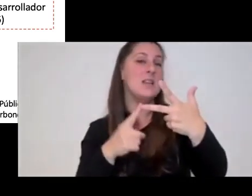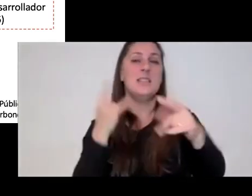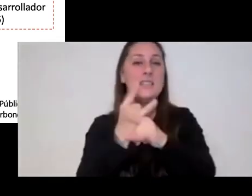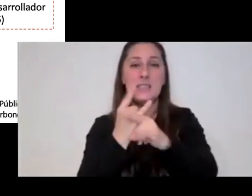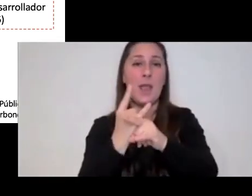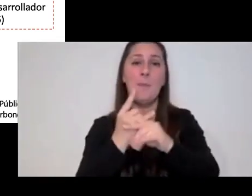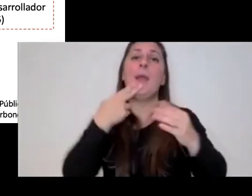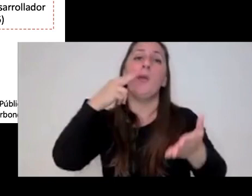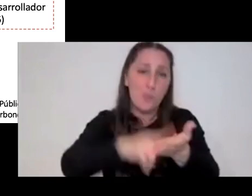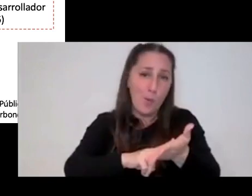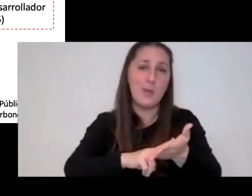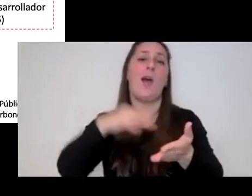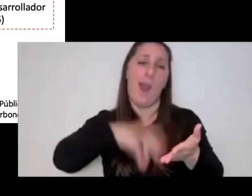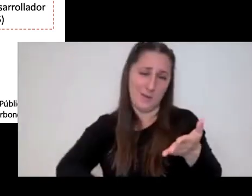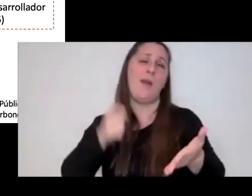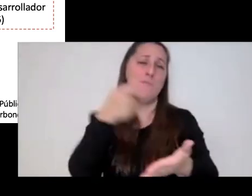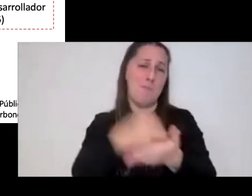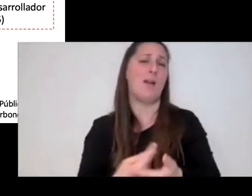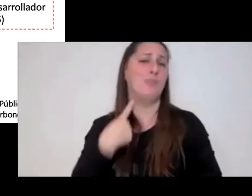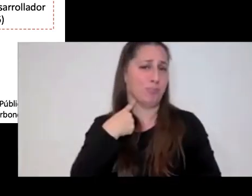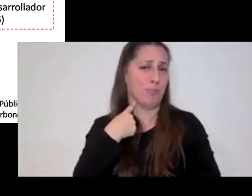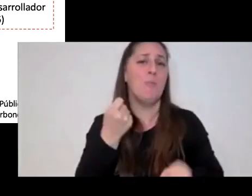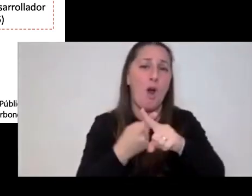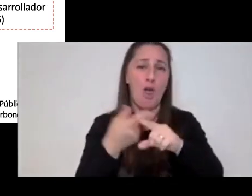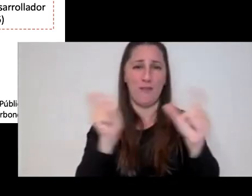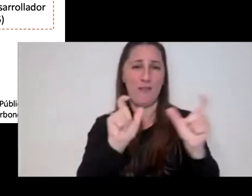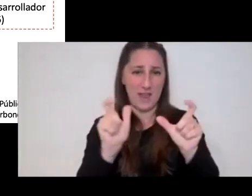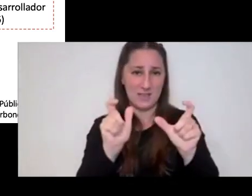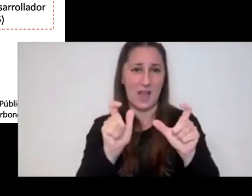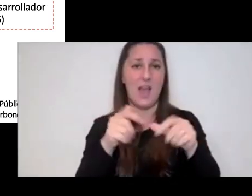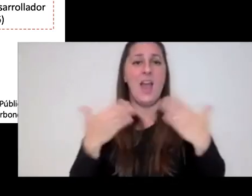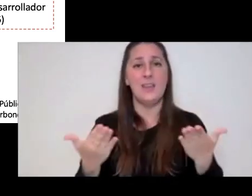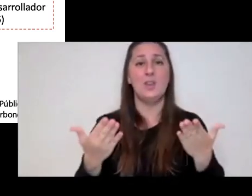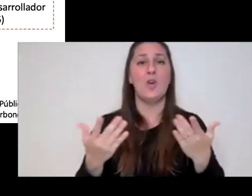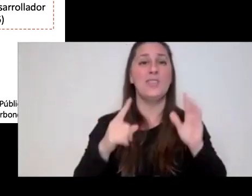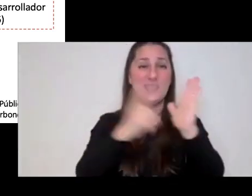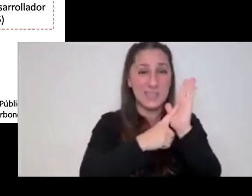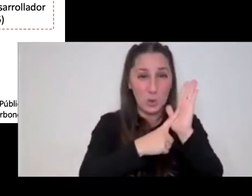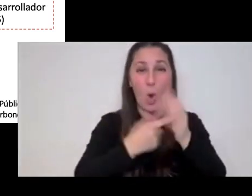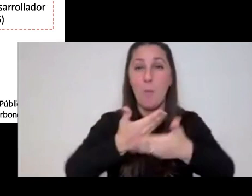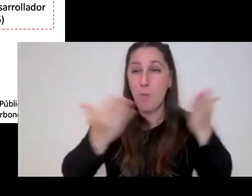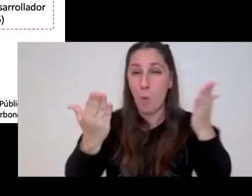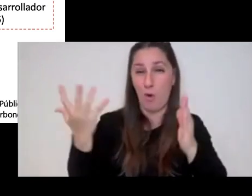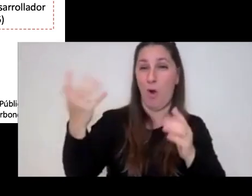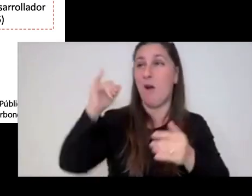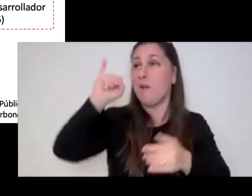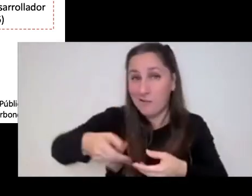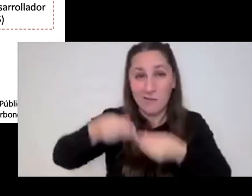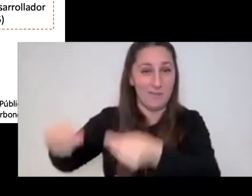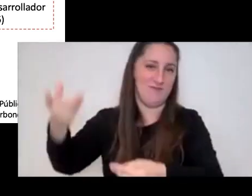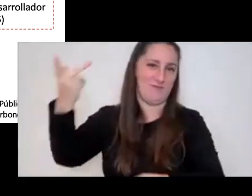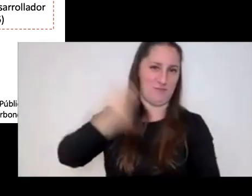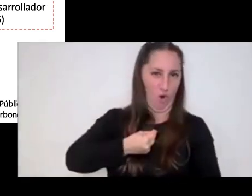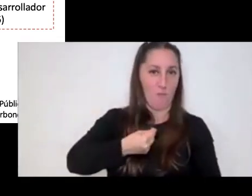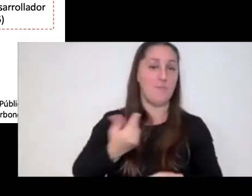esa diferencia que se genera. Entonces, no le va a aceptar el título público. La última opción es lo que se puede hacer, lo que la mayoría de la gente va a